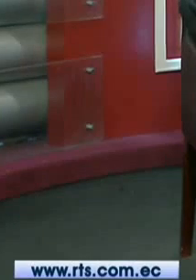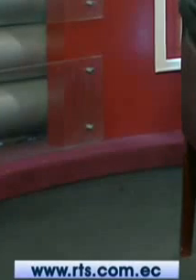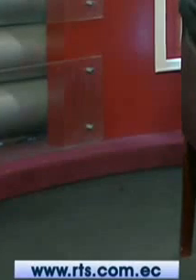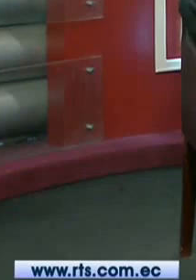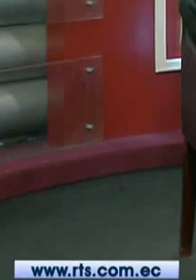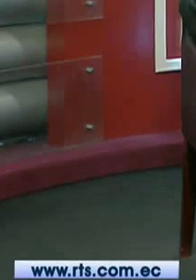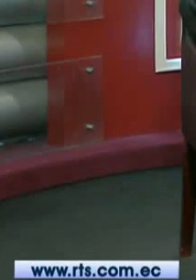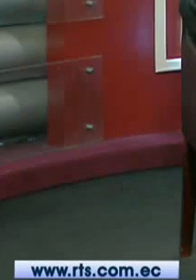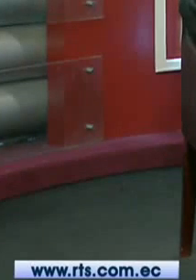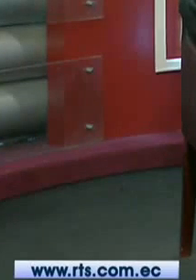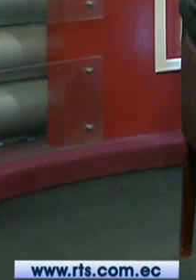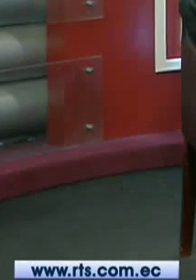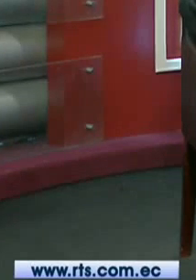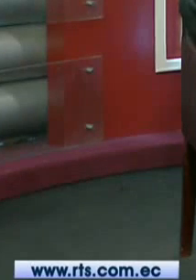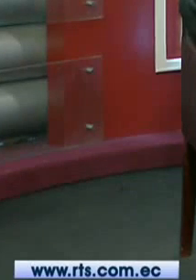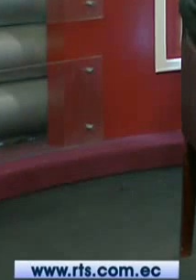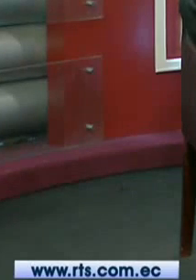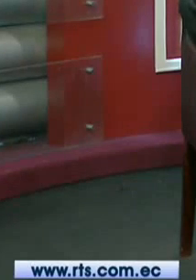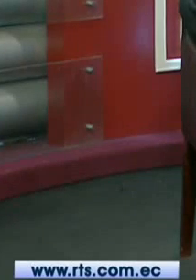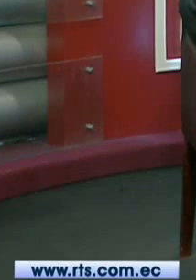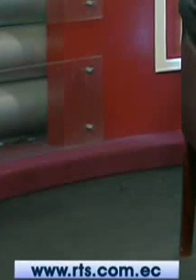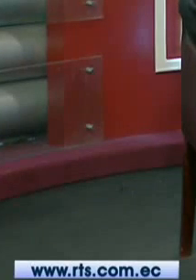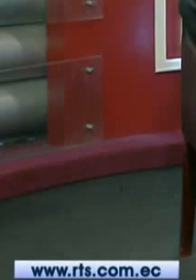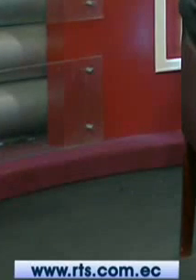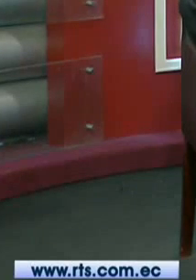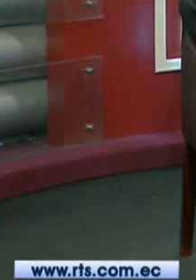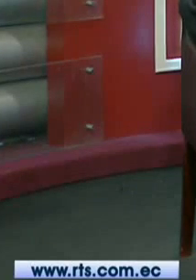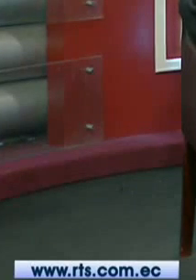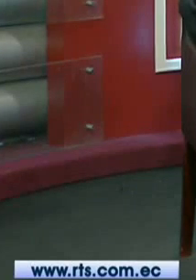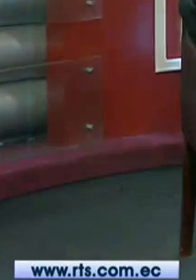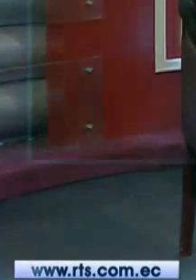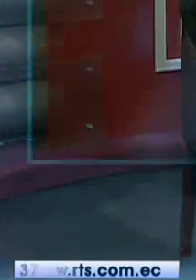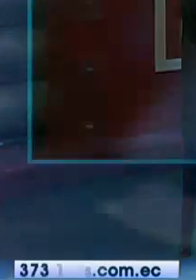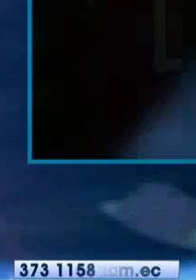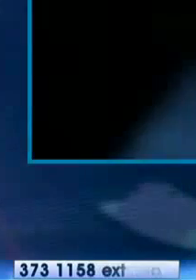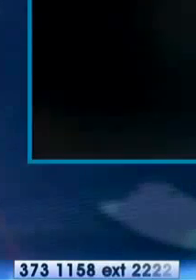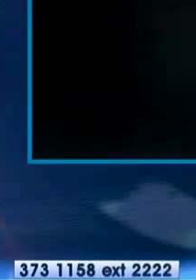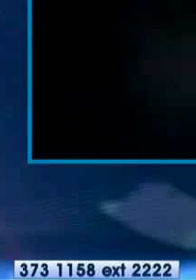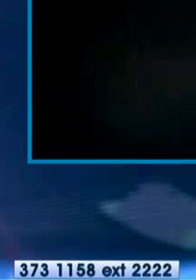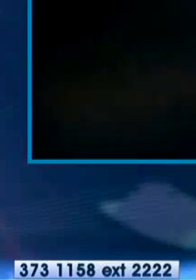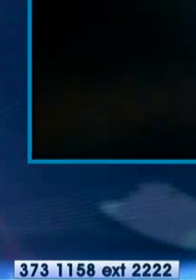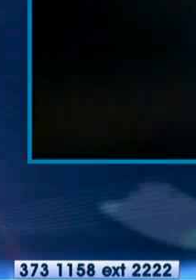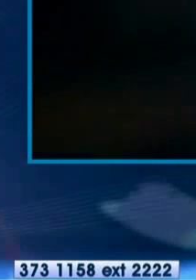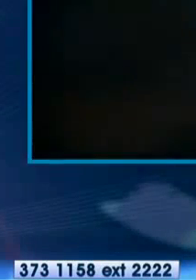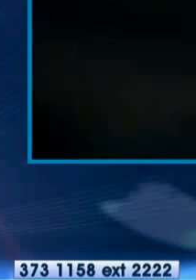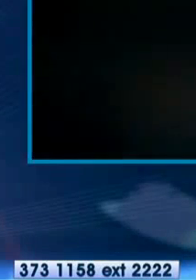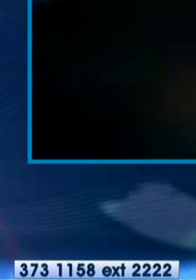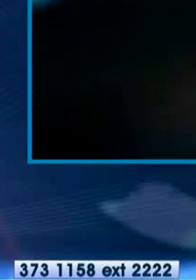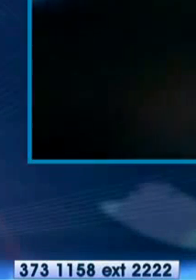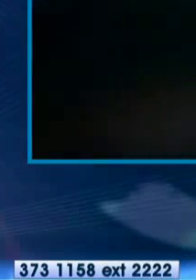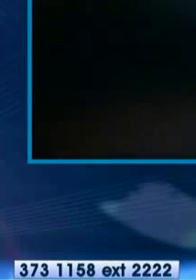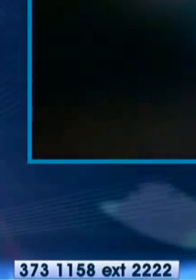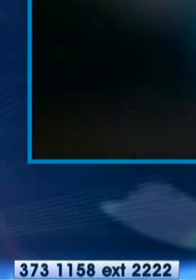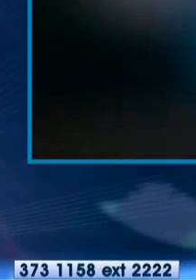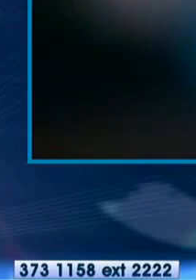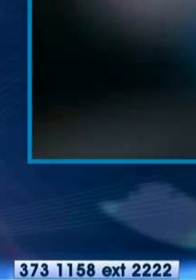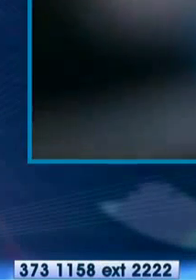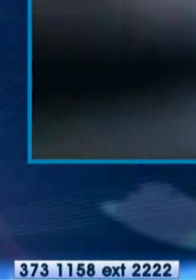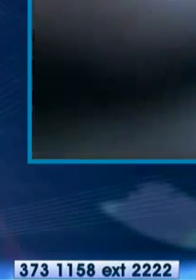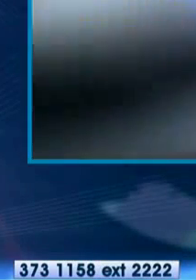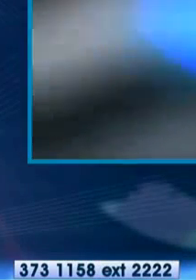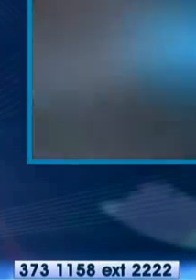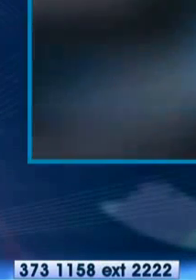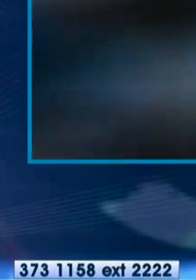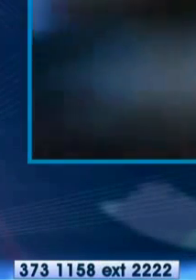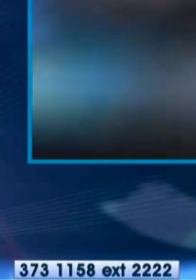Exactamente. Evidentemente que una problemática social que ha venido ganando terreno durante los últimos meses, años, es el tema de la droga.